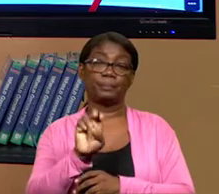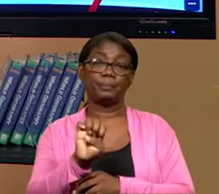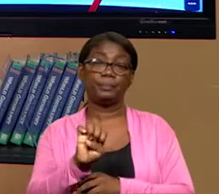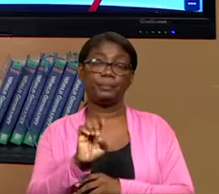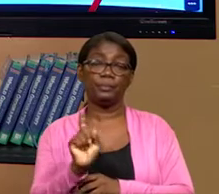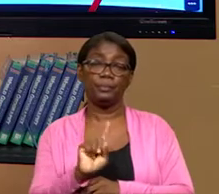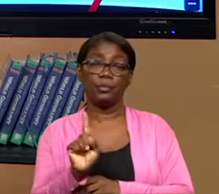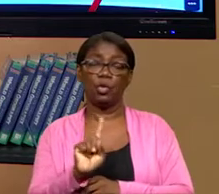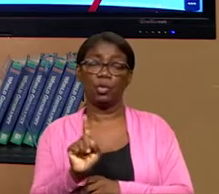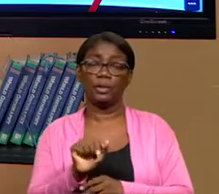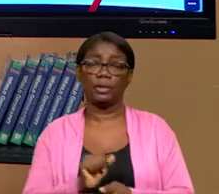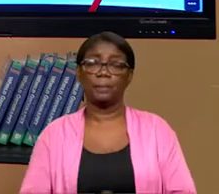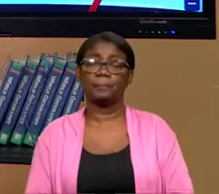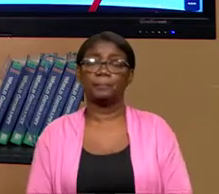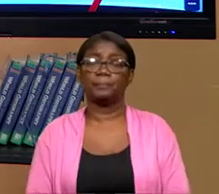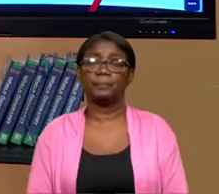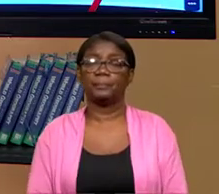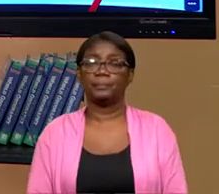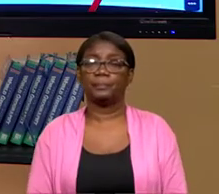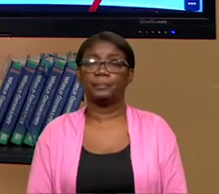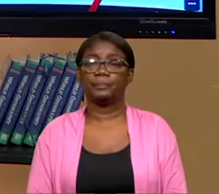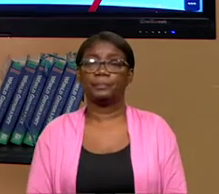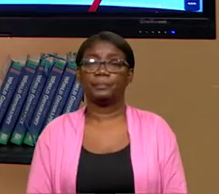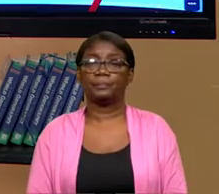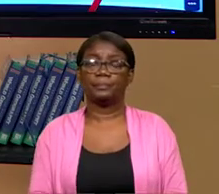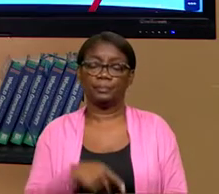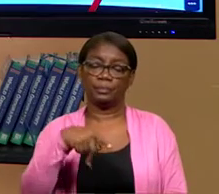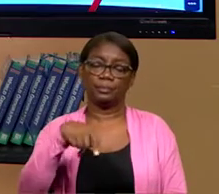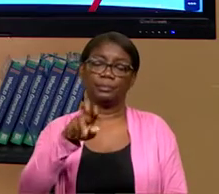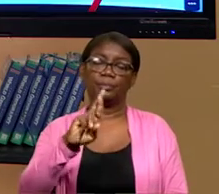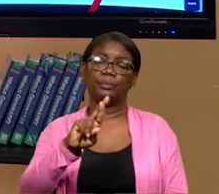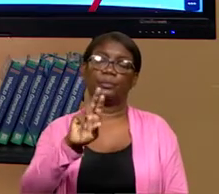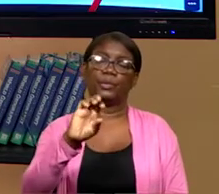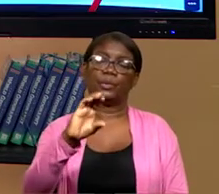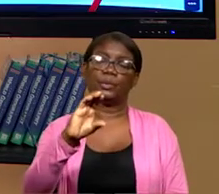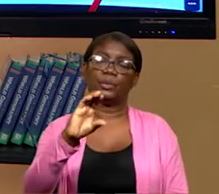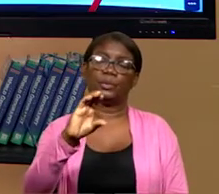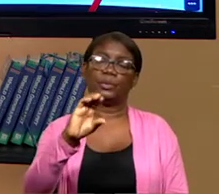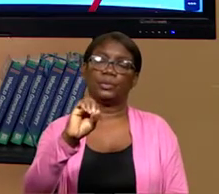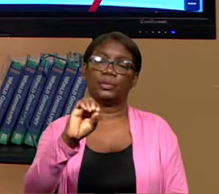¿ok? ¿Dónde se da? Ok, en el procesamiento